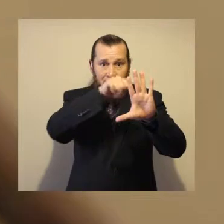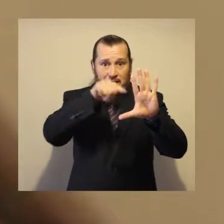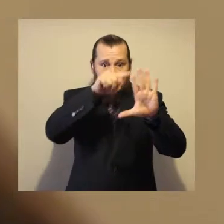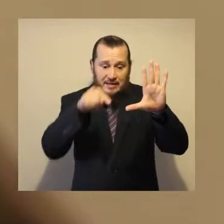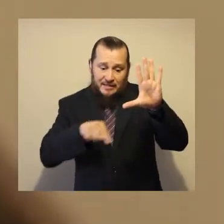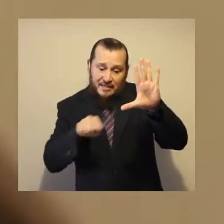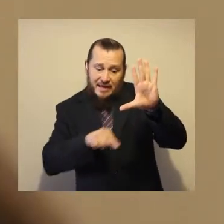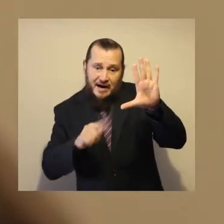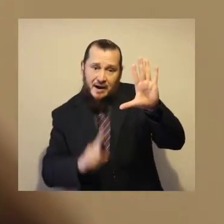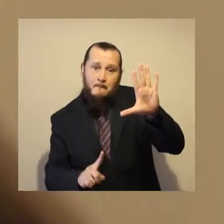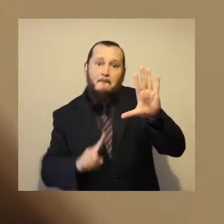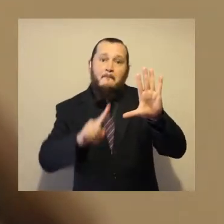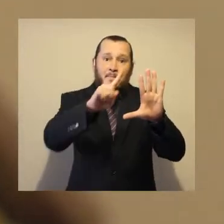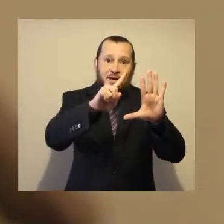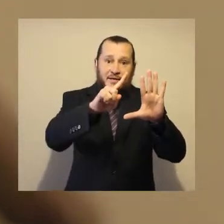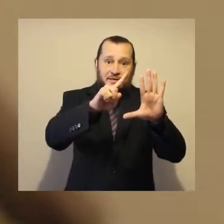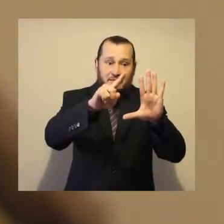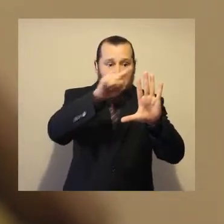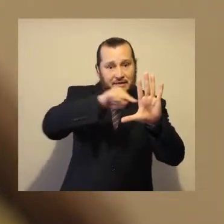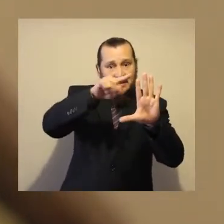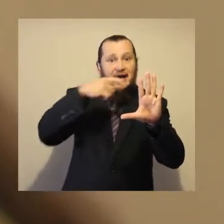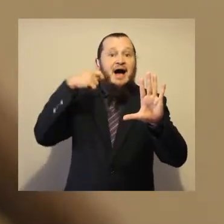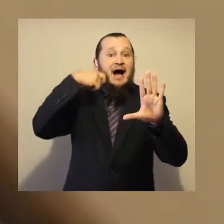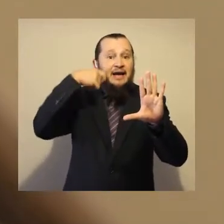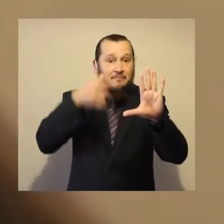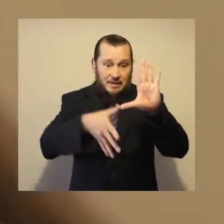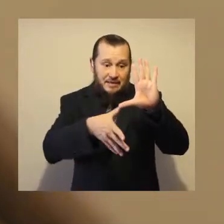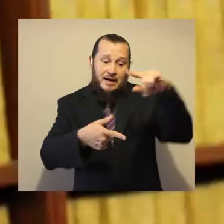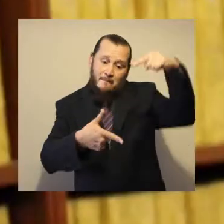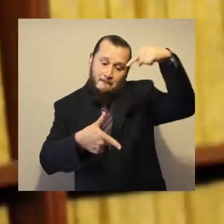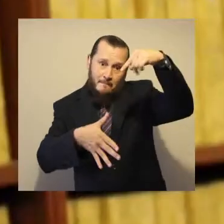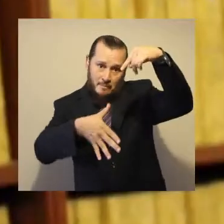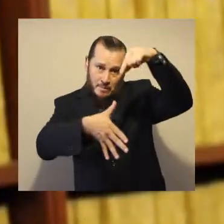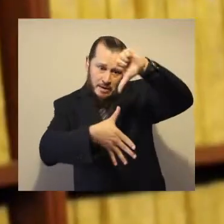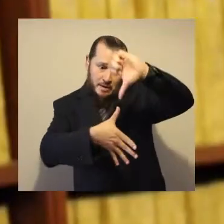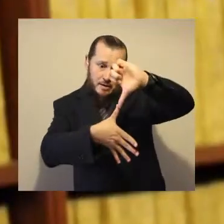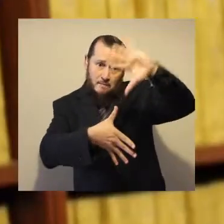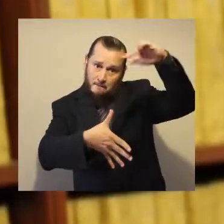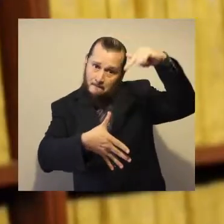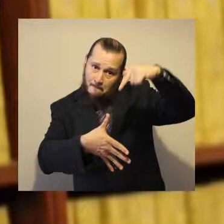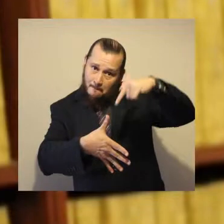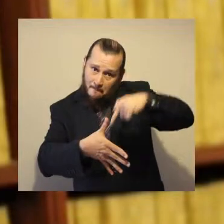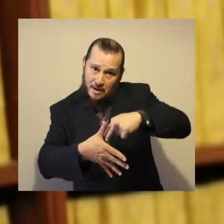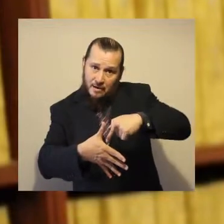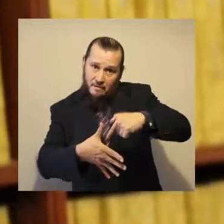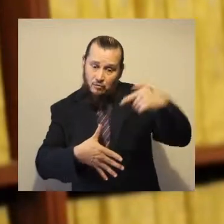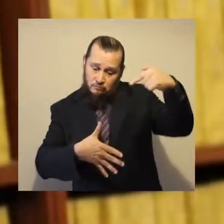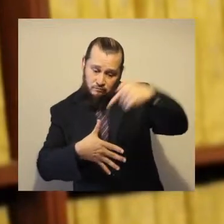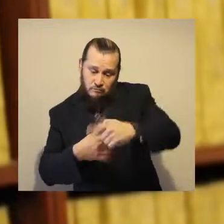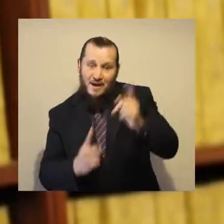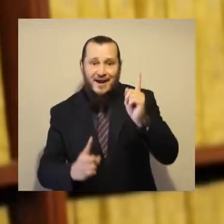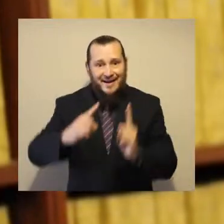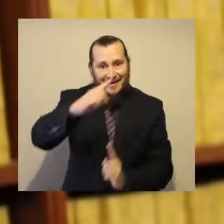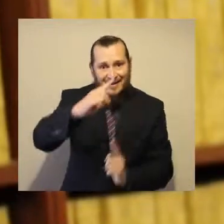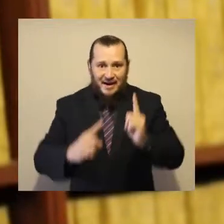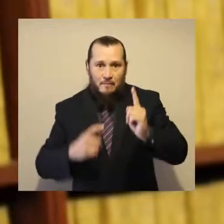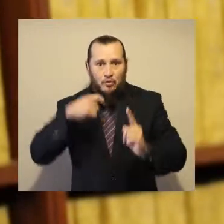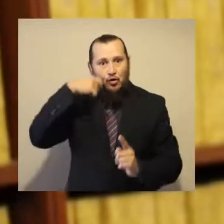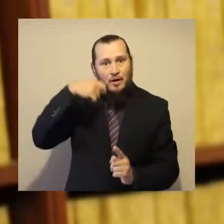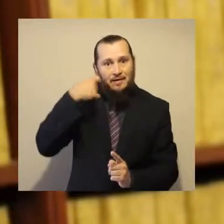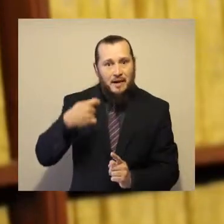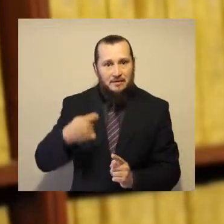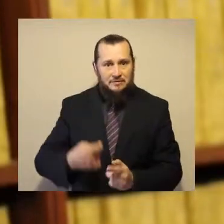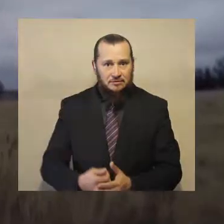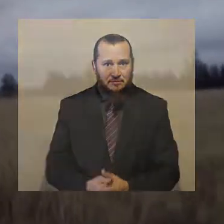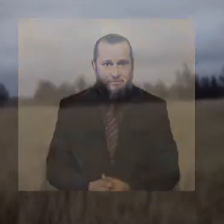fauna sudamericana pudiera emigrar hacia América del Norte y gran parte de la fauna de América del Norte pudiera llegar hasta